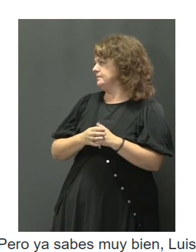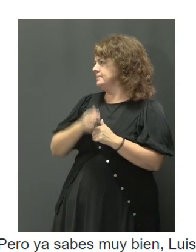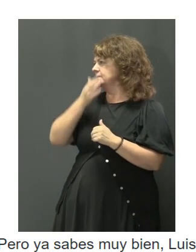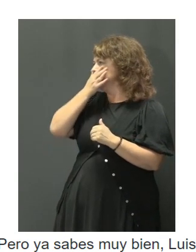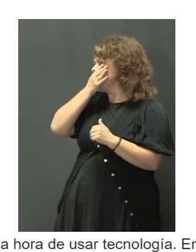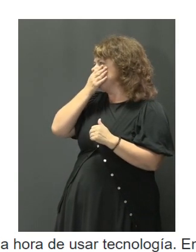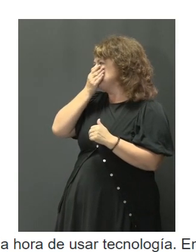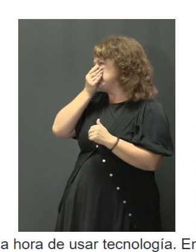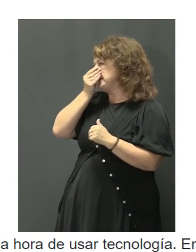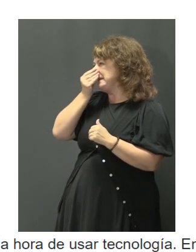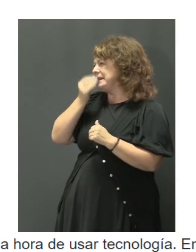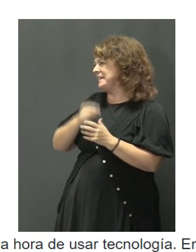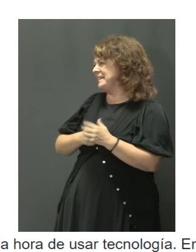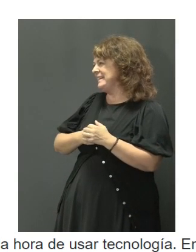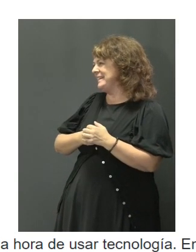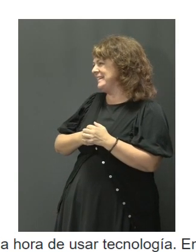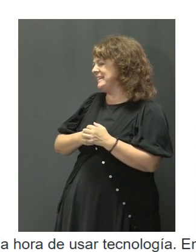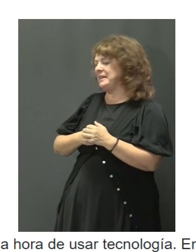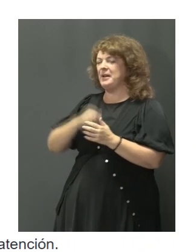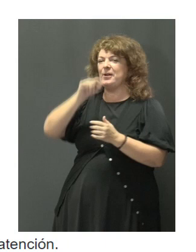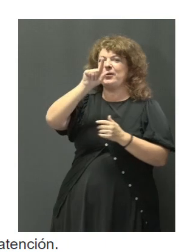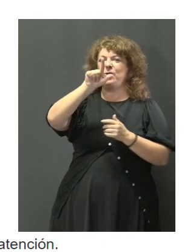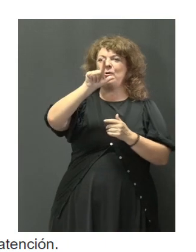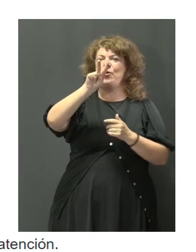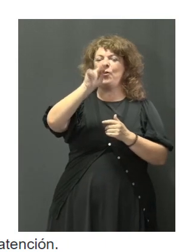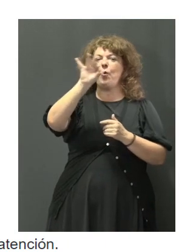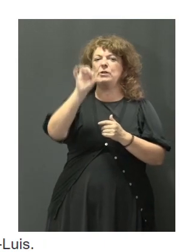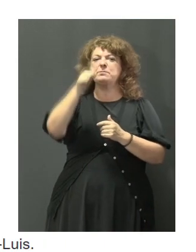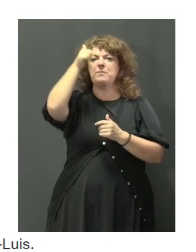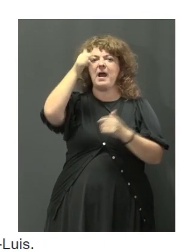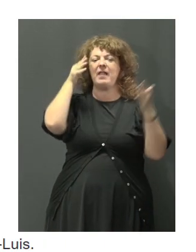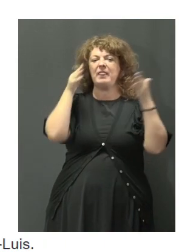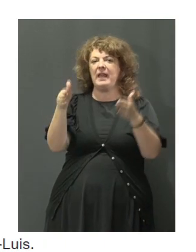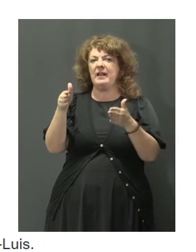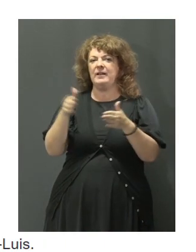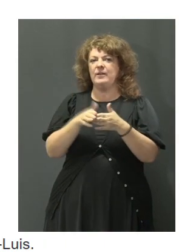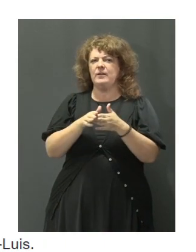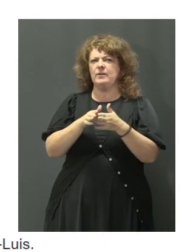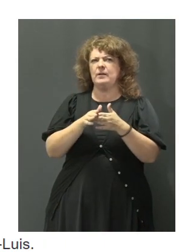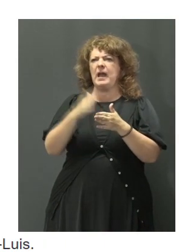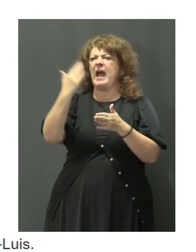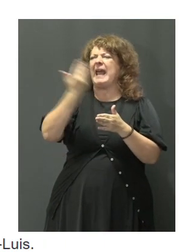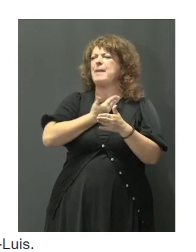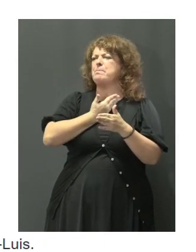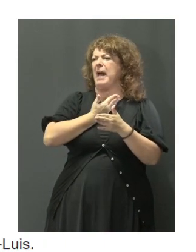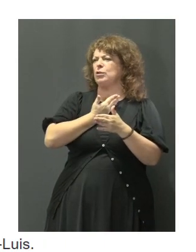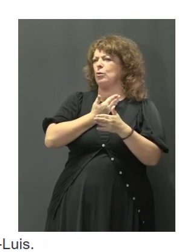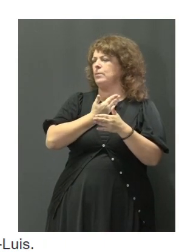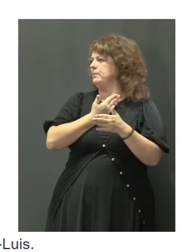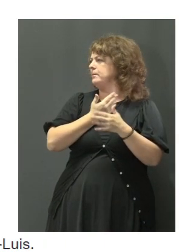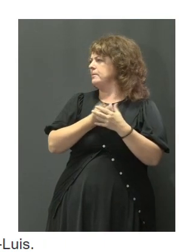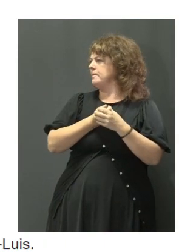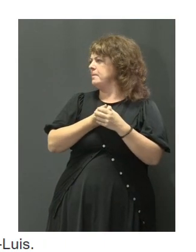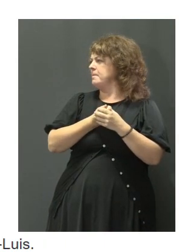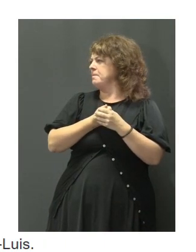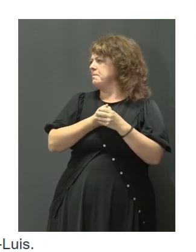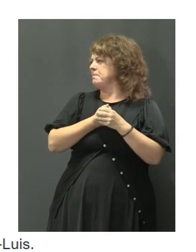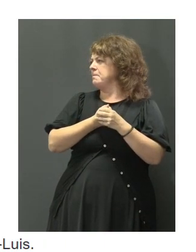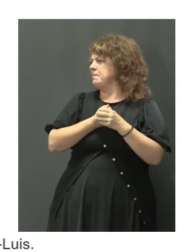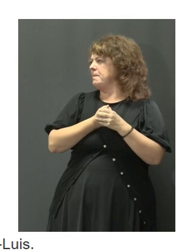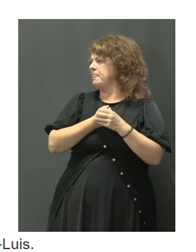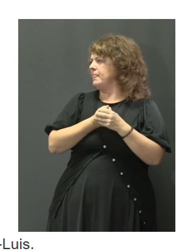Sí, bueno, Luis. Yo por mi parte me centraría más que en el impacto. Lo que yo, una de mis